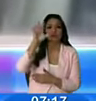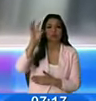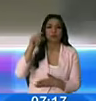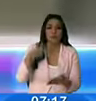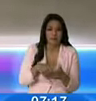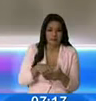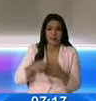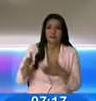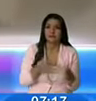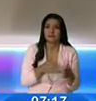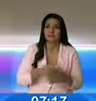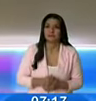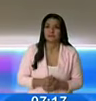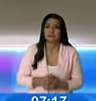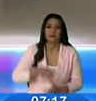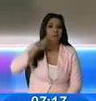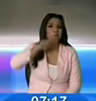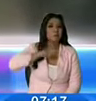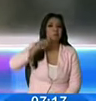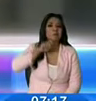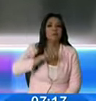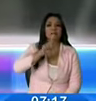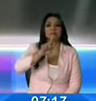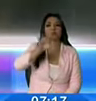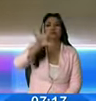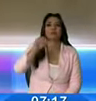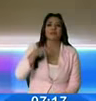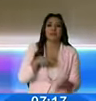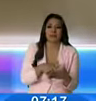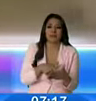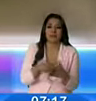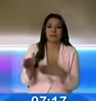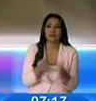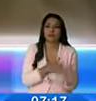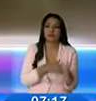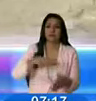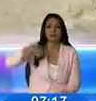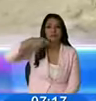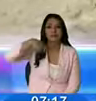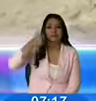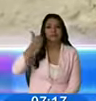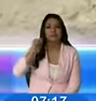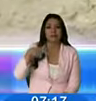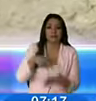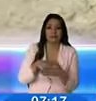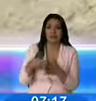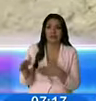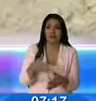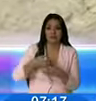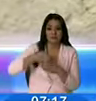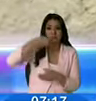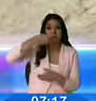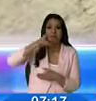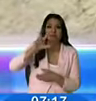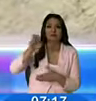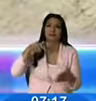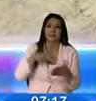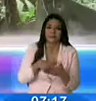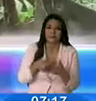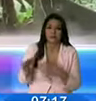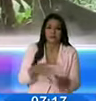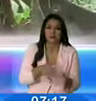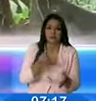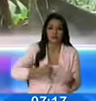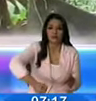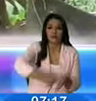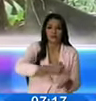mil pesos, en carne se gastaría 150 mil pesos, en cucharas 10 mil, en vasos 30 mil, en ollas